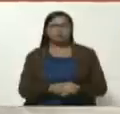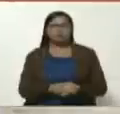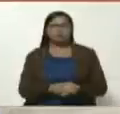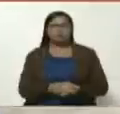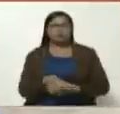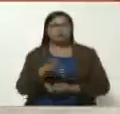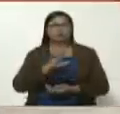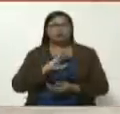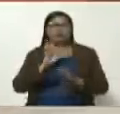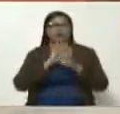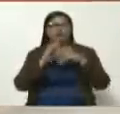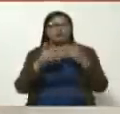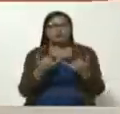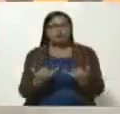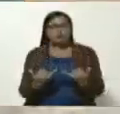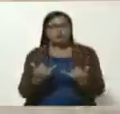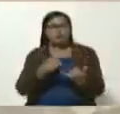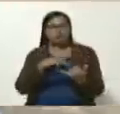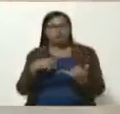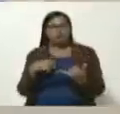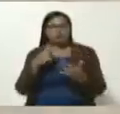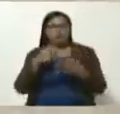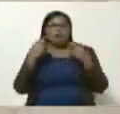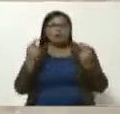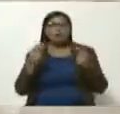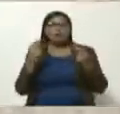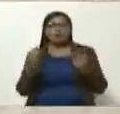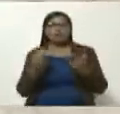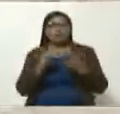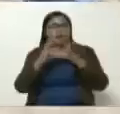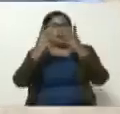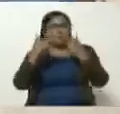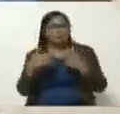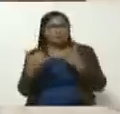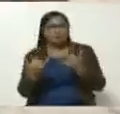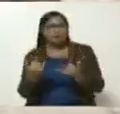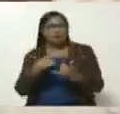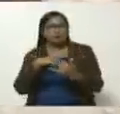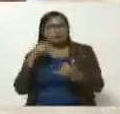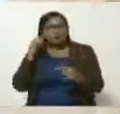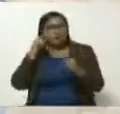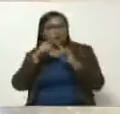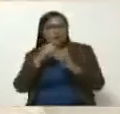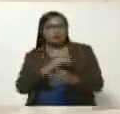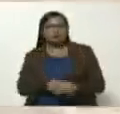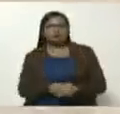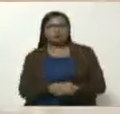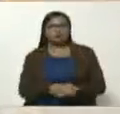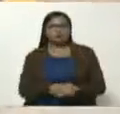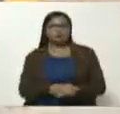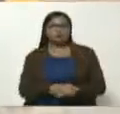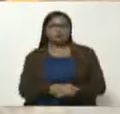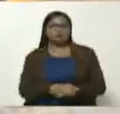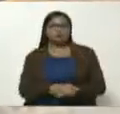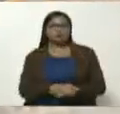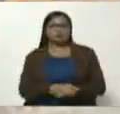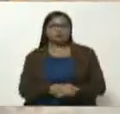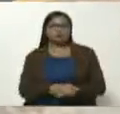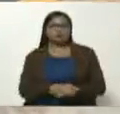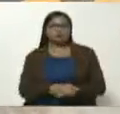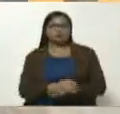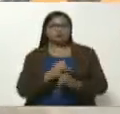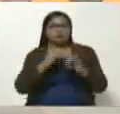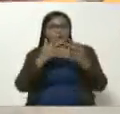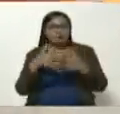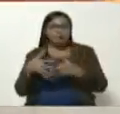materia prima. Para nosotros es reactivar la empresa como empresa, ya que estábamos sumidos